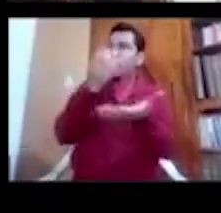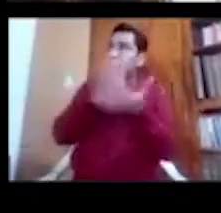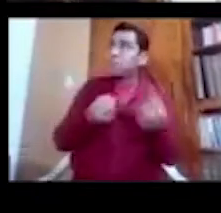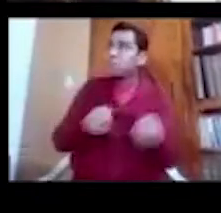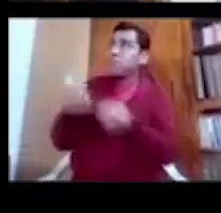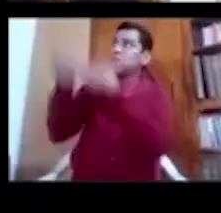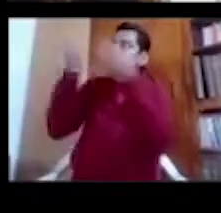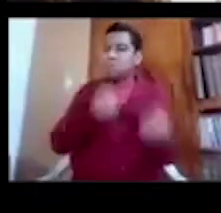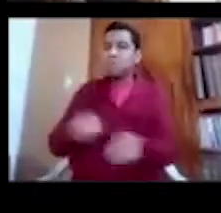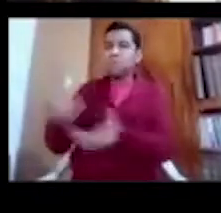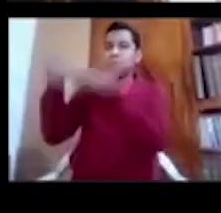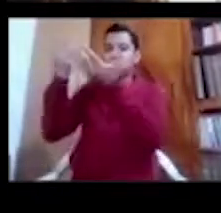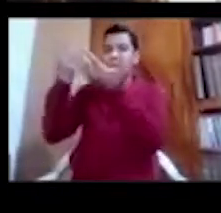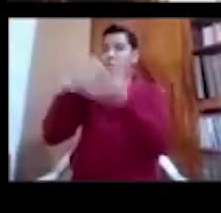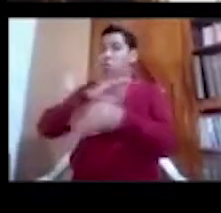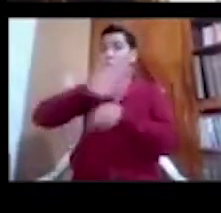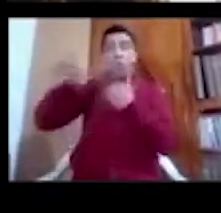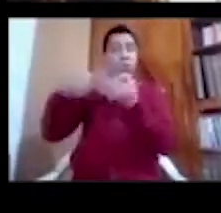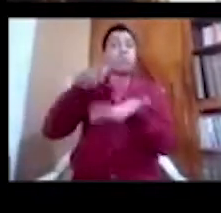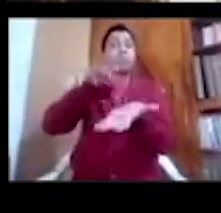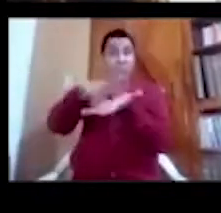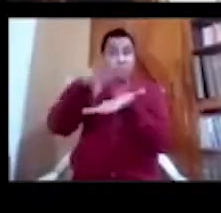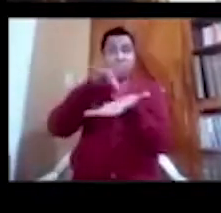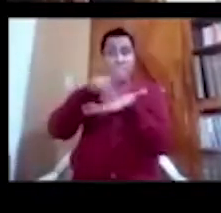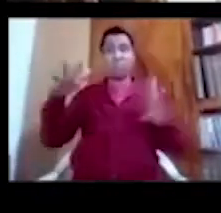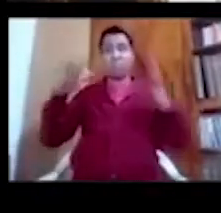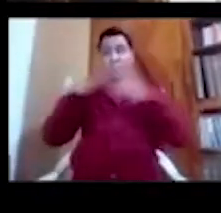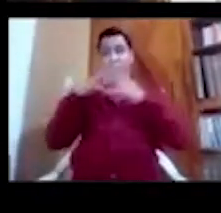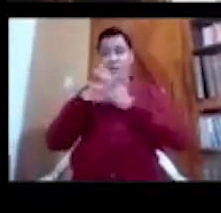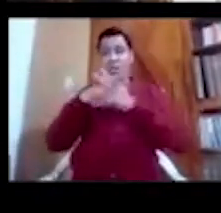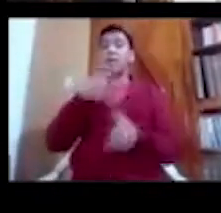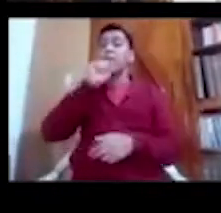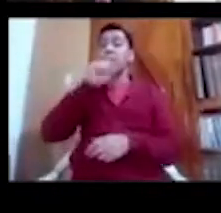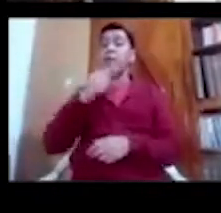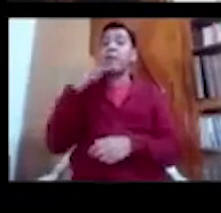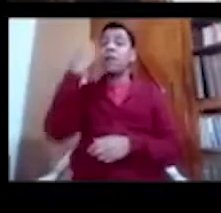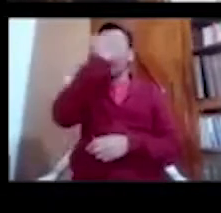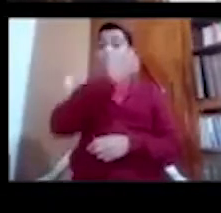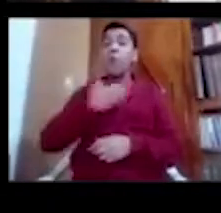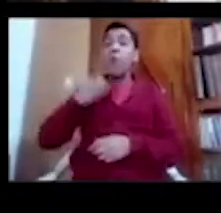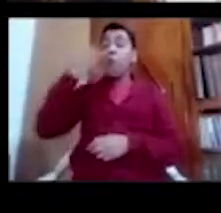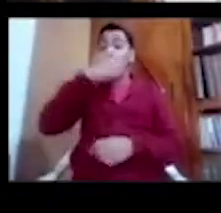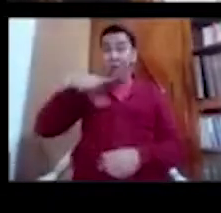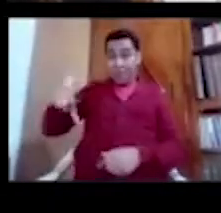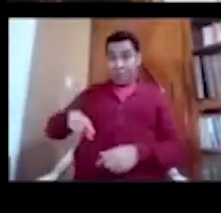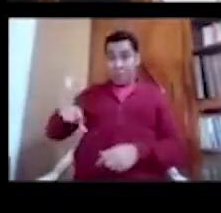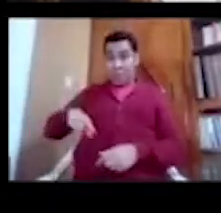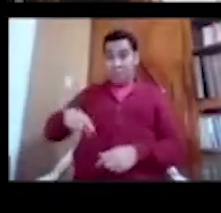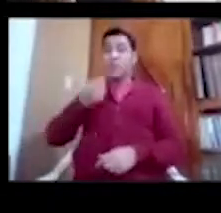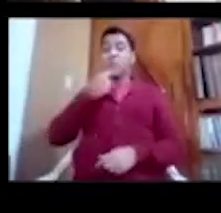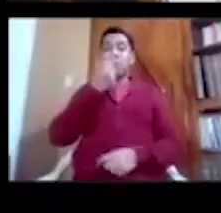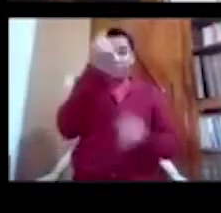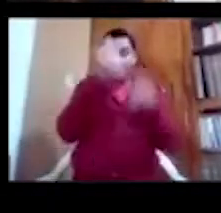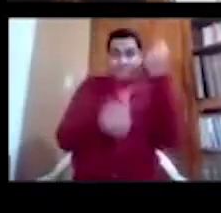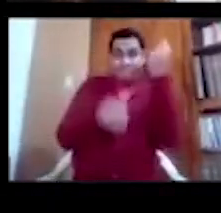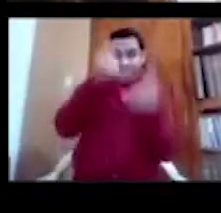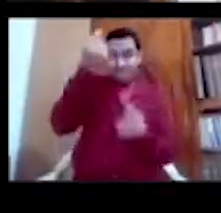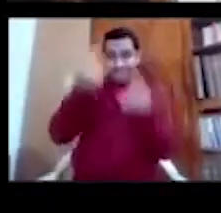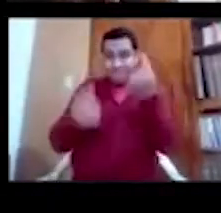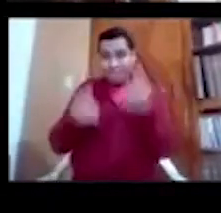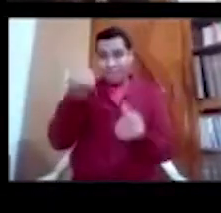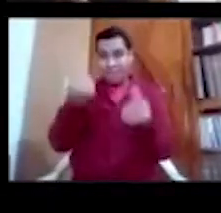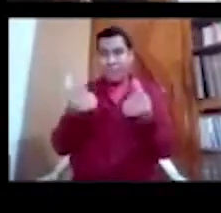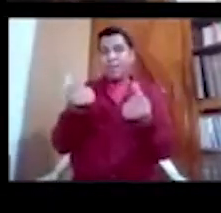educación, tanto la oficial en las escuelas oficiales gubernamentales, digamos, tanto para los nobles como